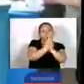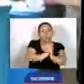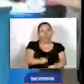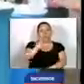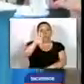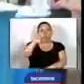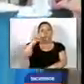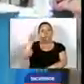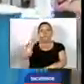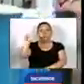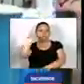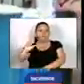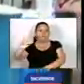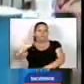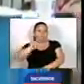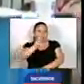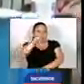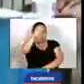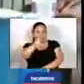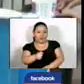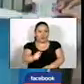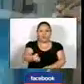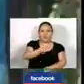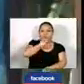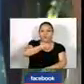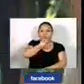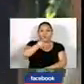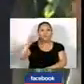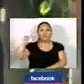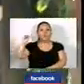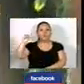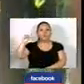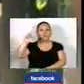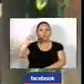cúbicos al mes. Este es un informe de Marcela Rivera.